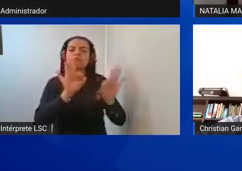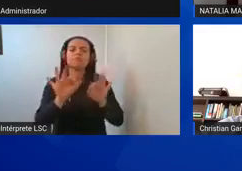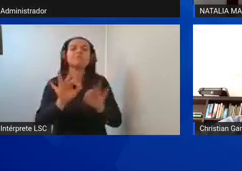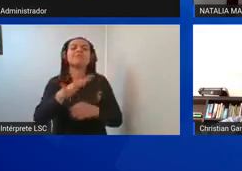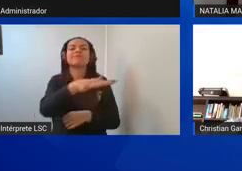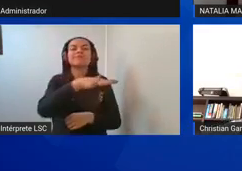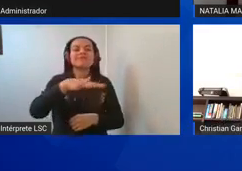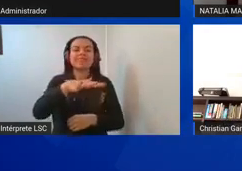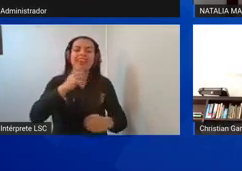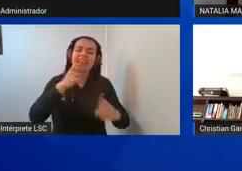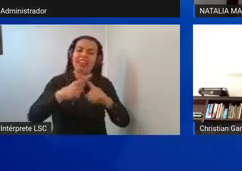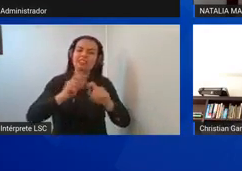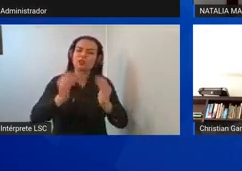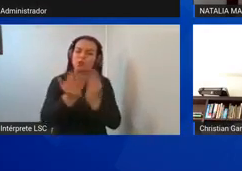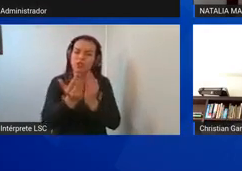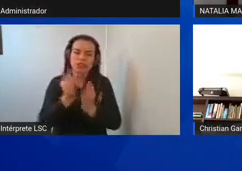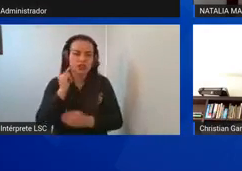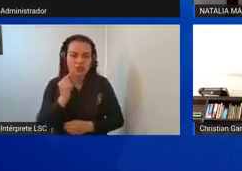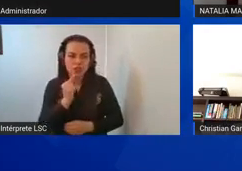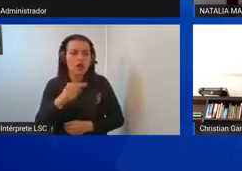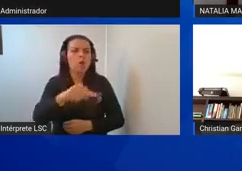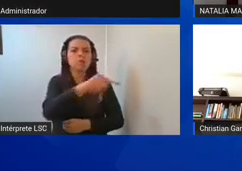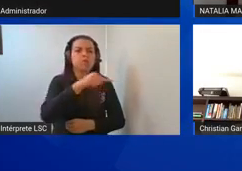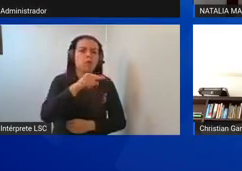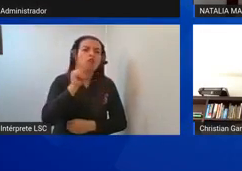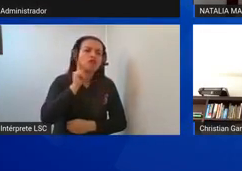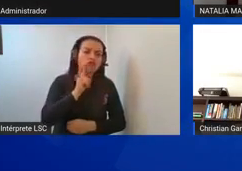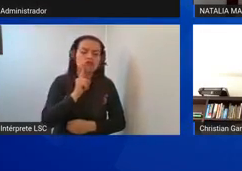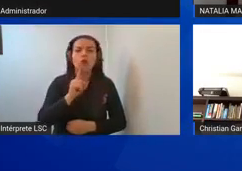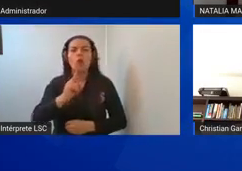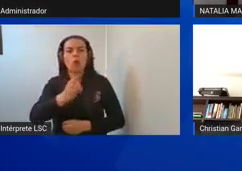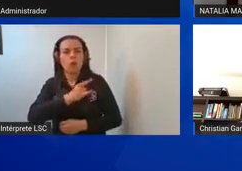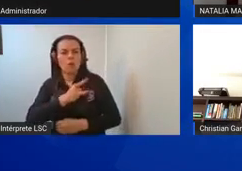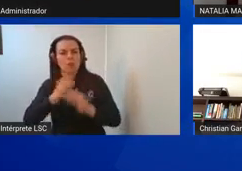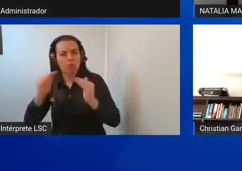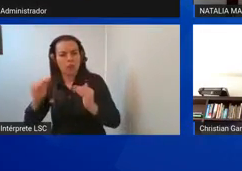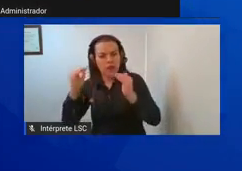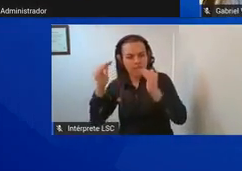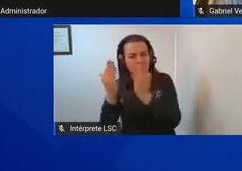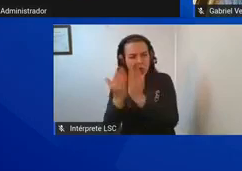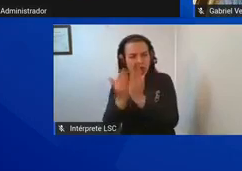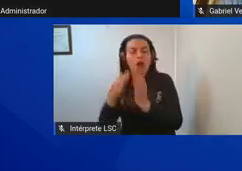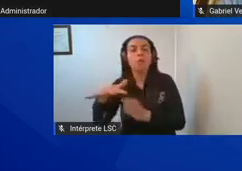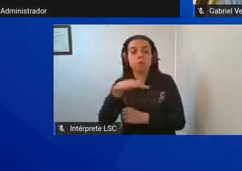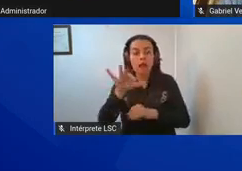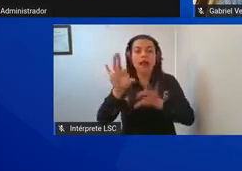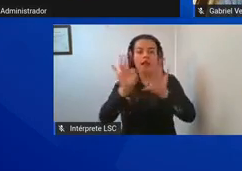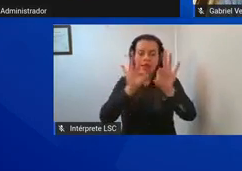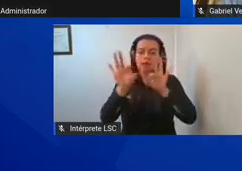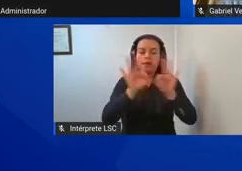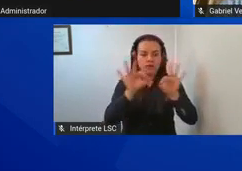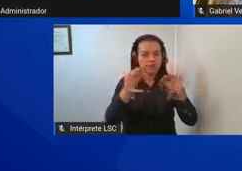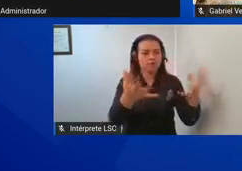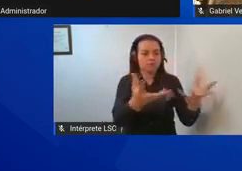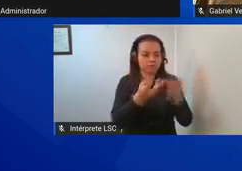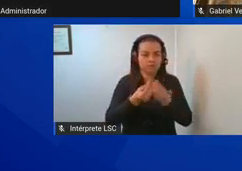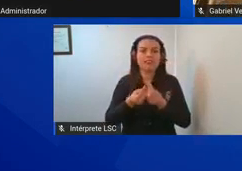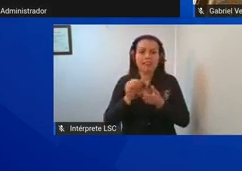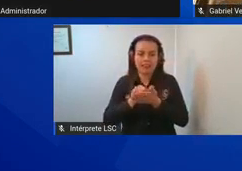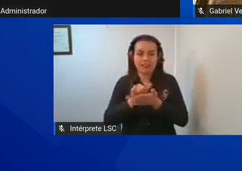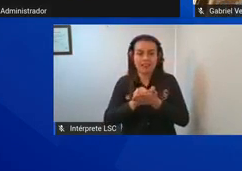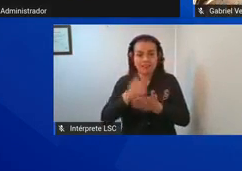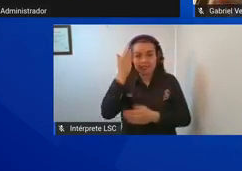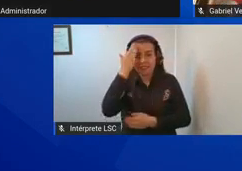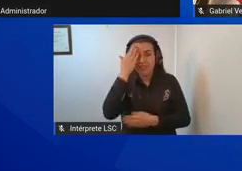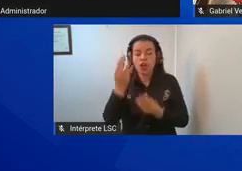sordos, egresados sordos e instituciones de educación superior. Al menos la mitad más uno de los consejeros del Consejo Nacional de